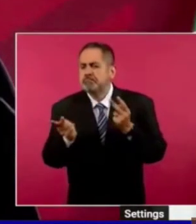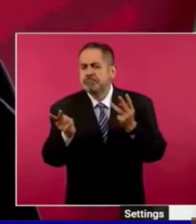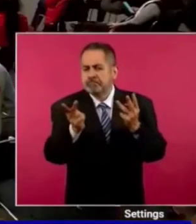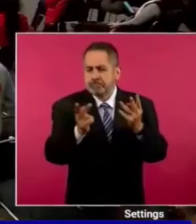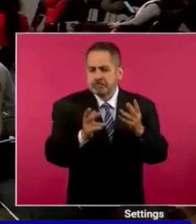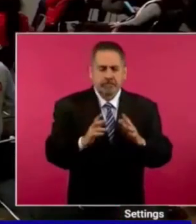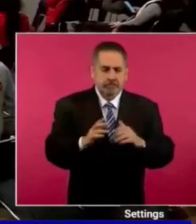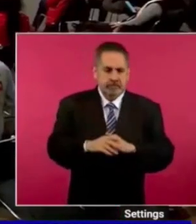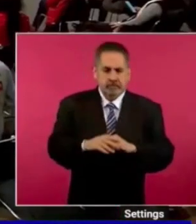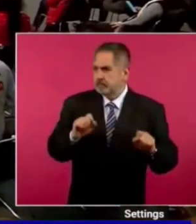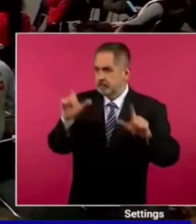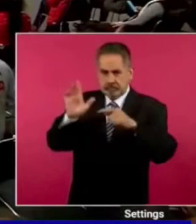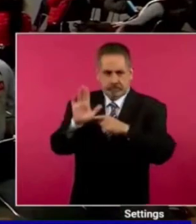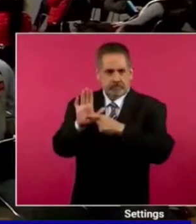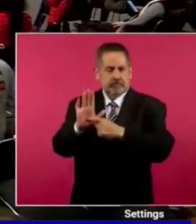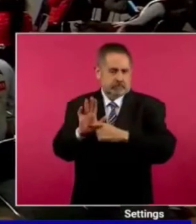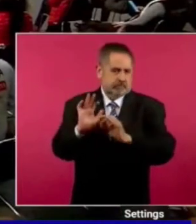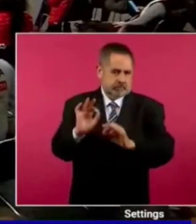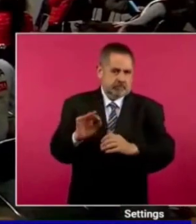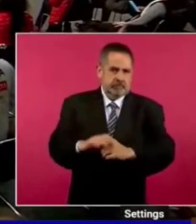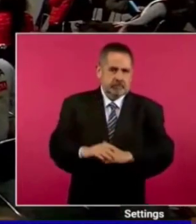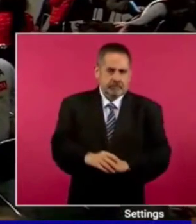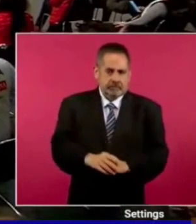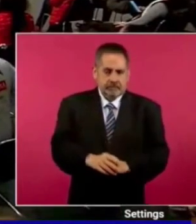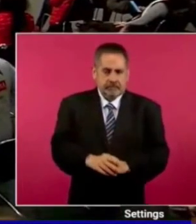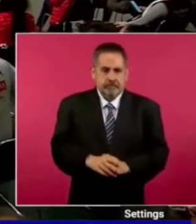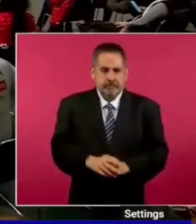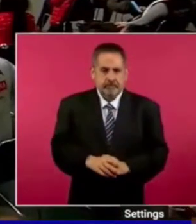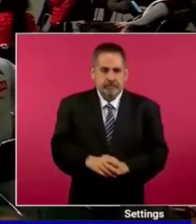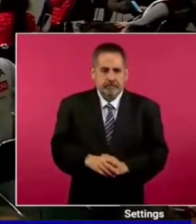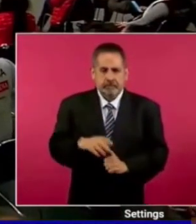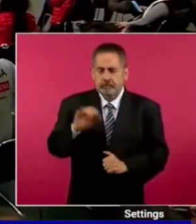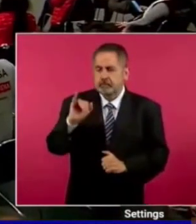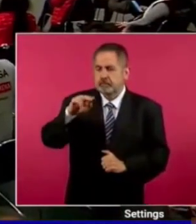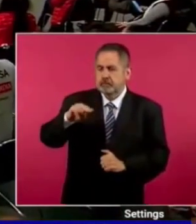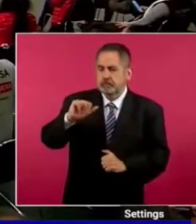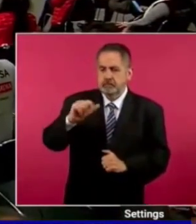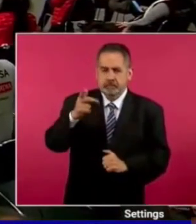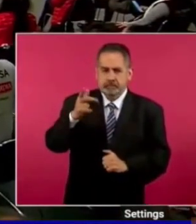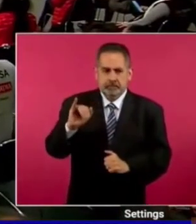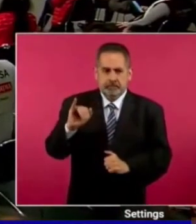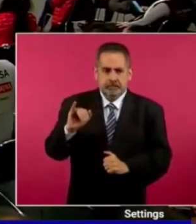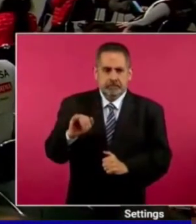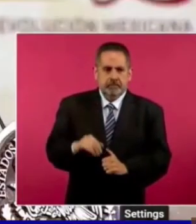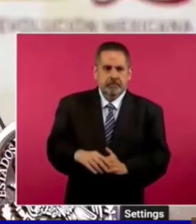¿Por qué no la pones? Porque la del INEGI,